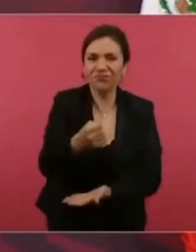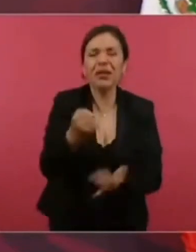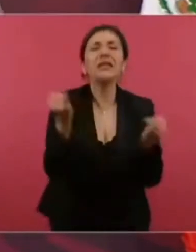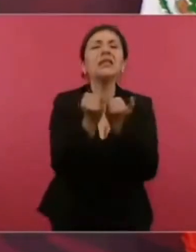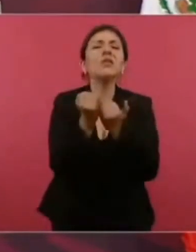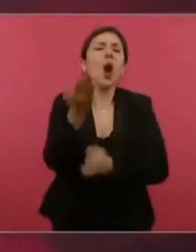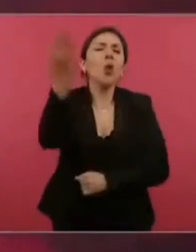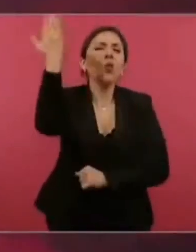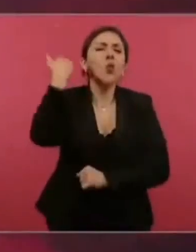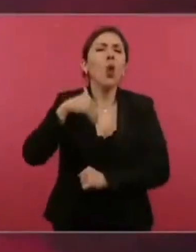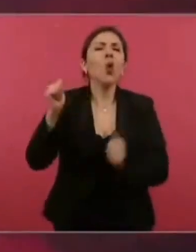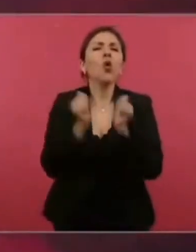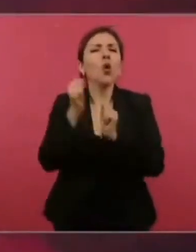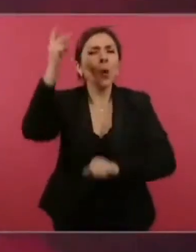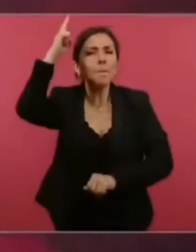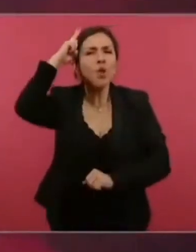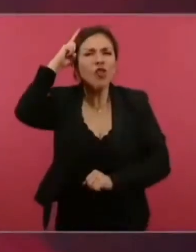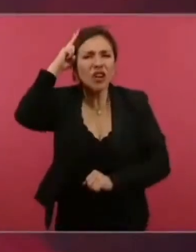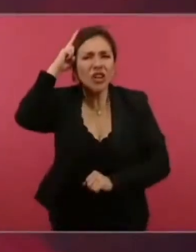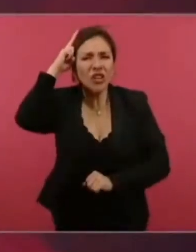El Estado lo querían para